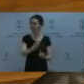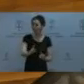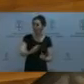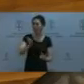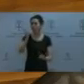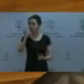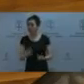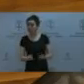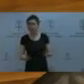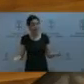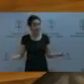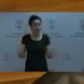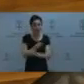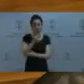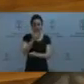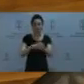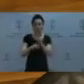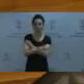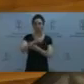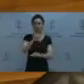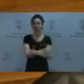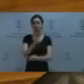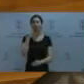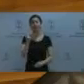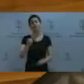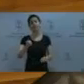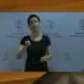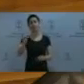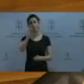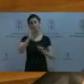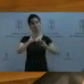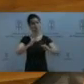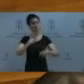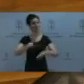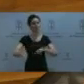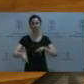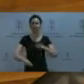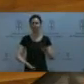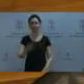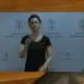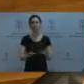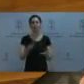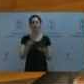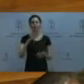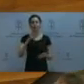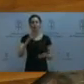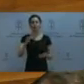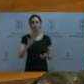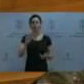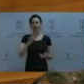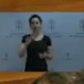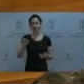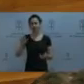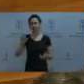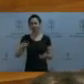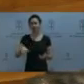Energía tenía una posición muy diferente a la de la señora Tejerina en cuanto a planteamientos en relación a